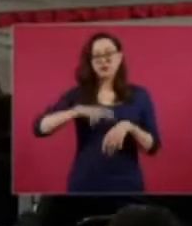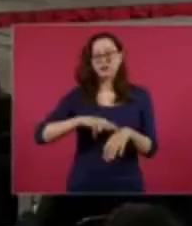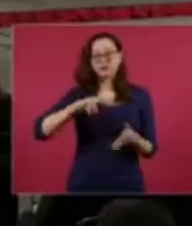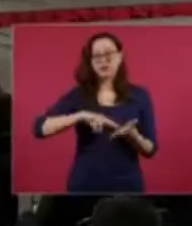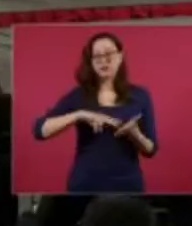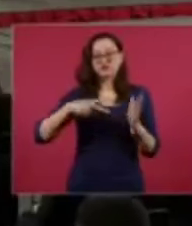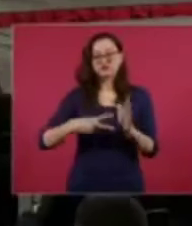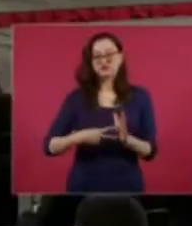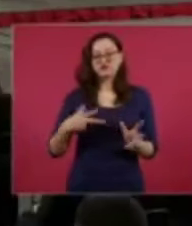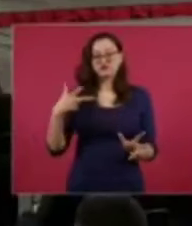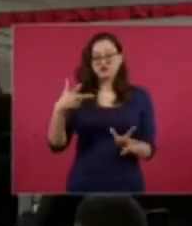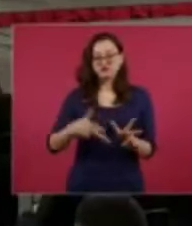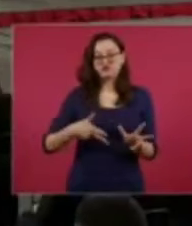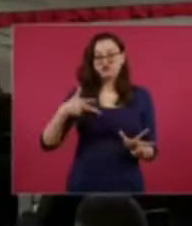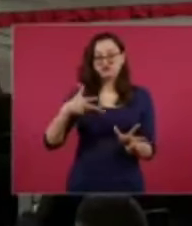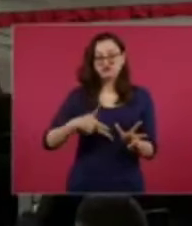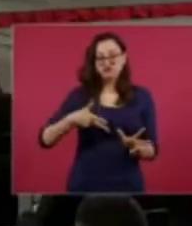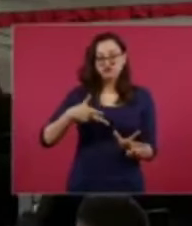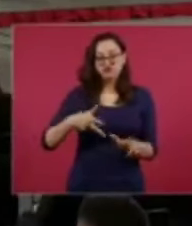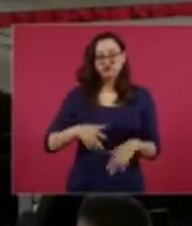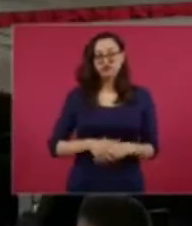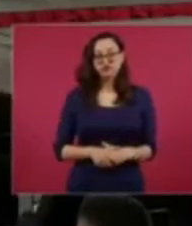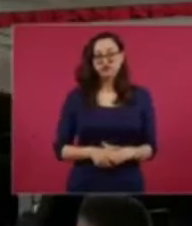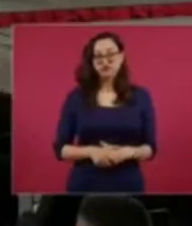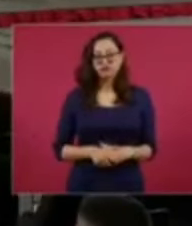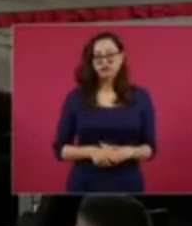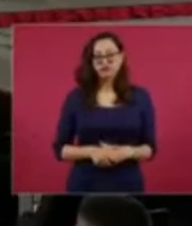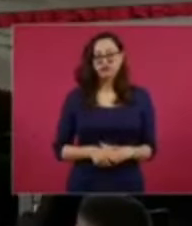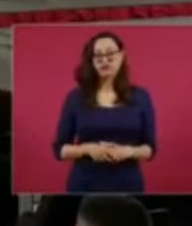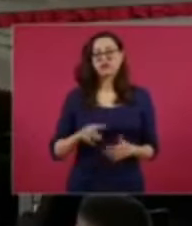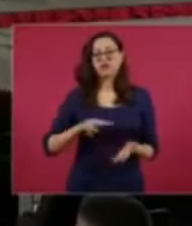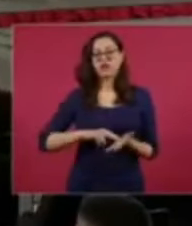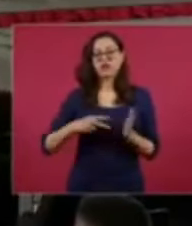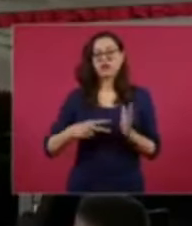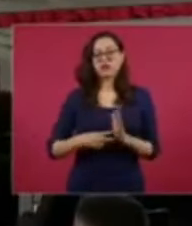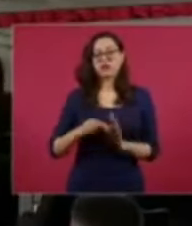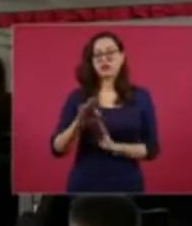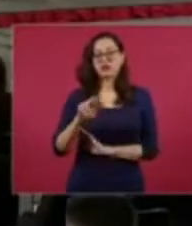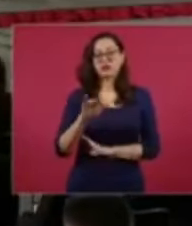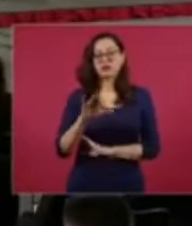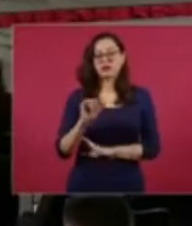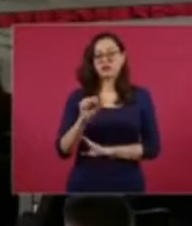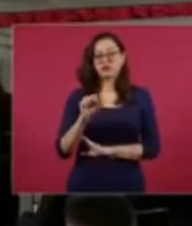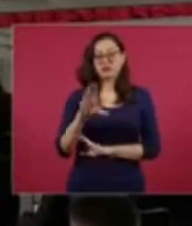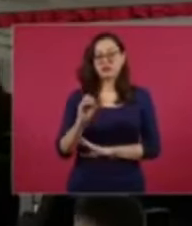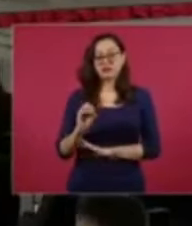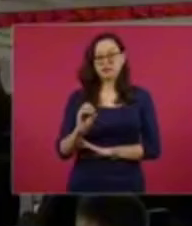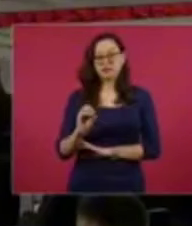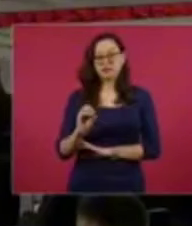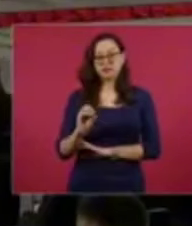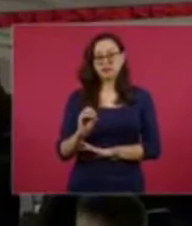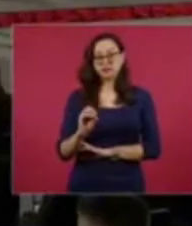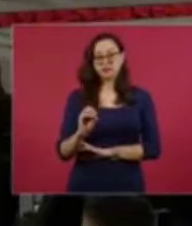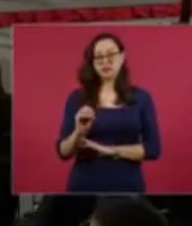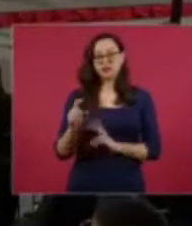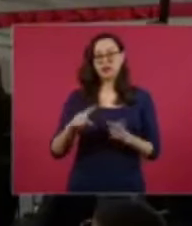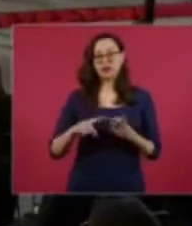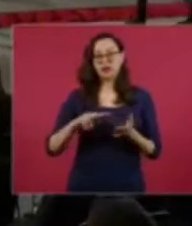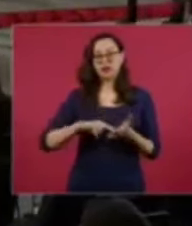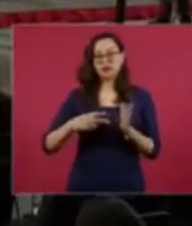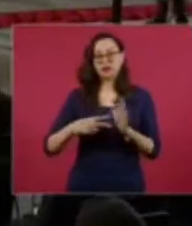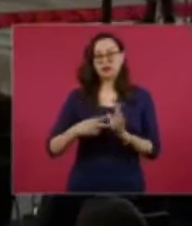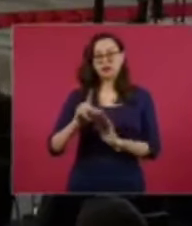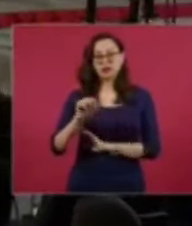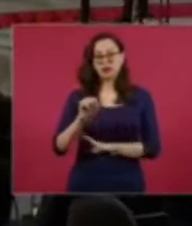ingeniería ferroviaria del del plantel ingeniero Francisco bojorquez si nos acompaña y el ingeniero